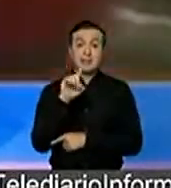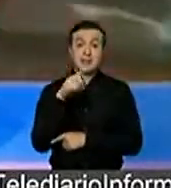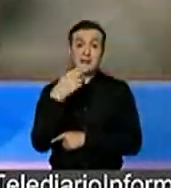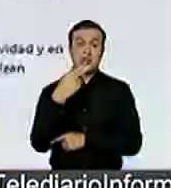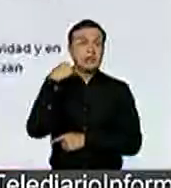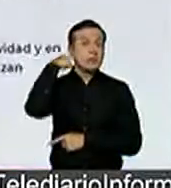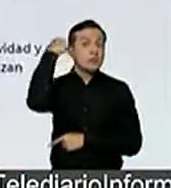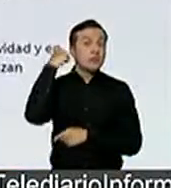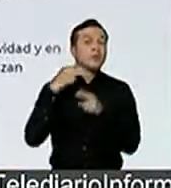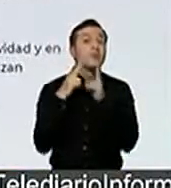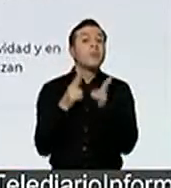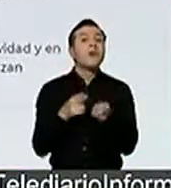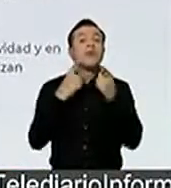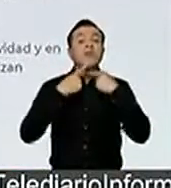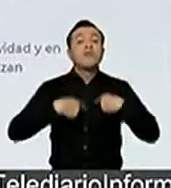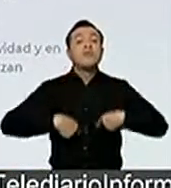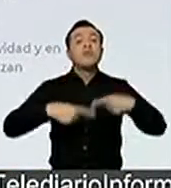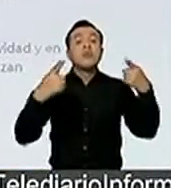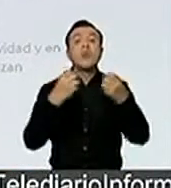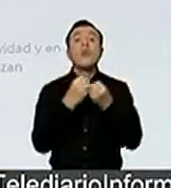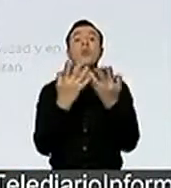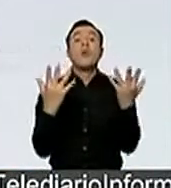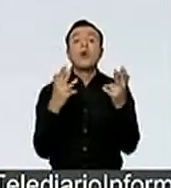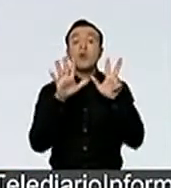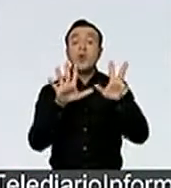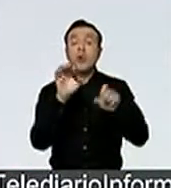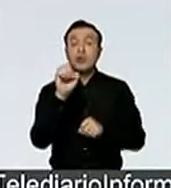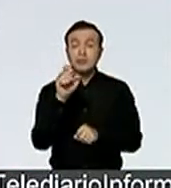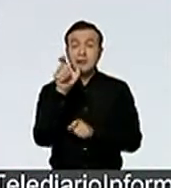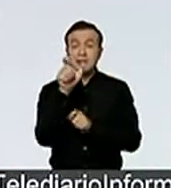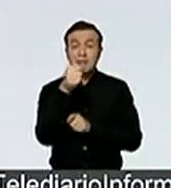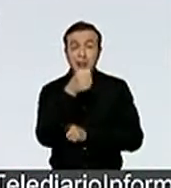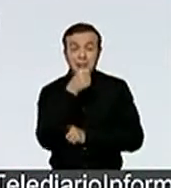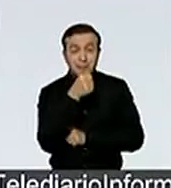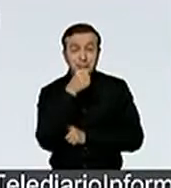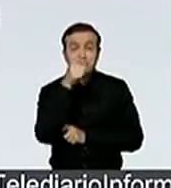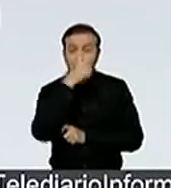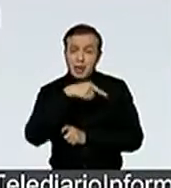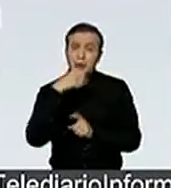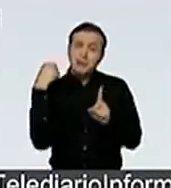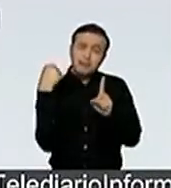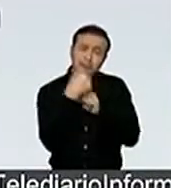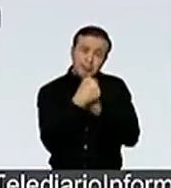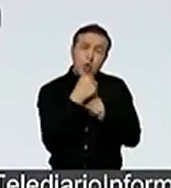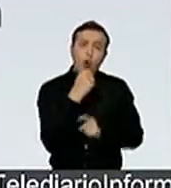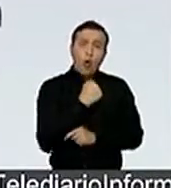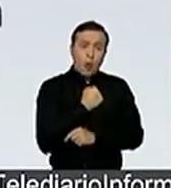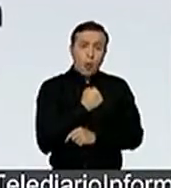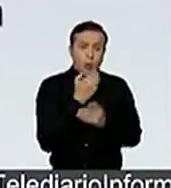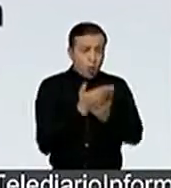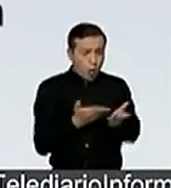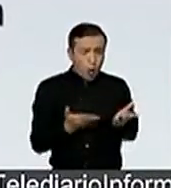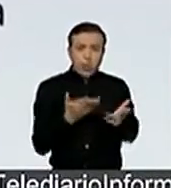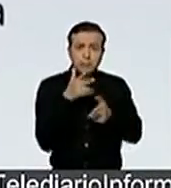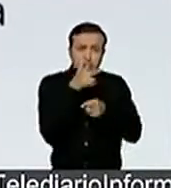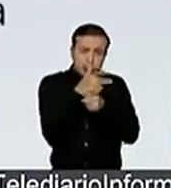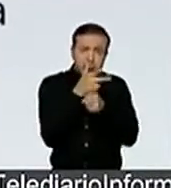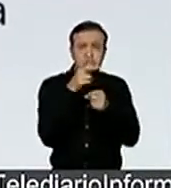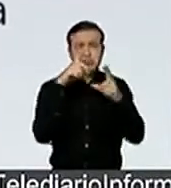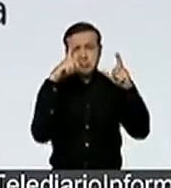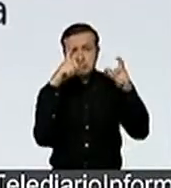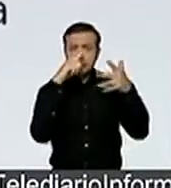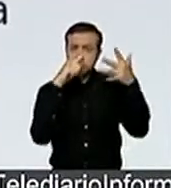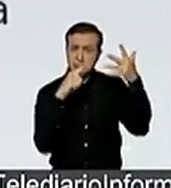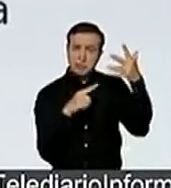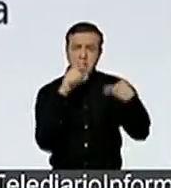Derechos Humanos advirtió que son más de 80 los periodistas que han sido agredidos o sus equipos destruidos, tanto por agentes